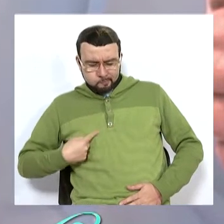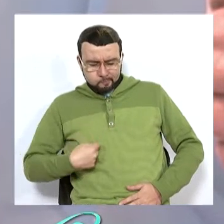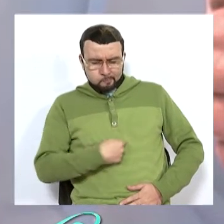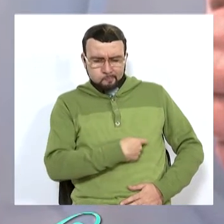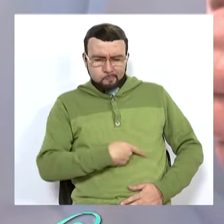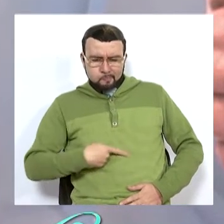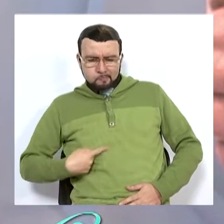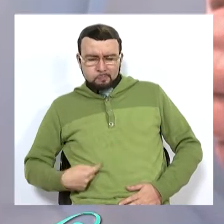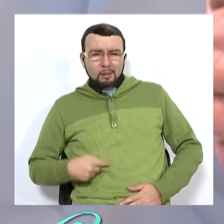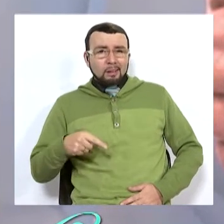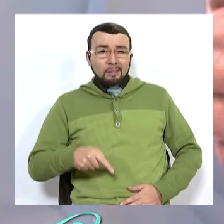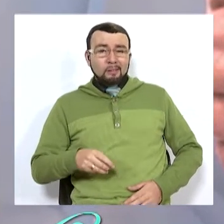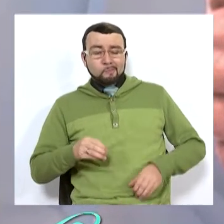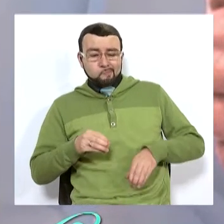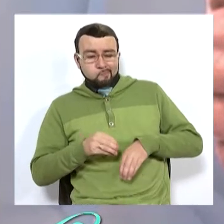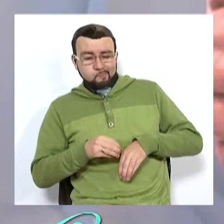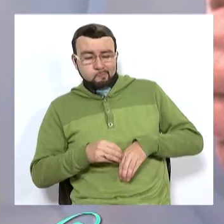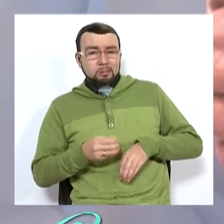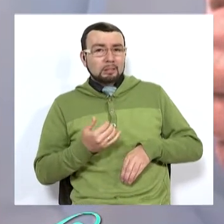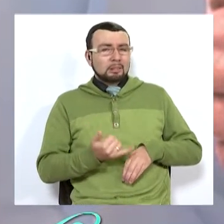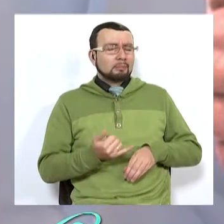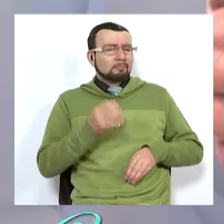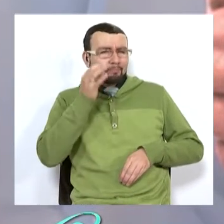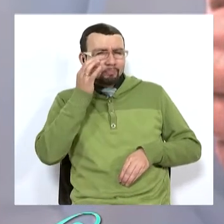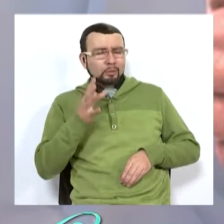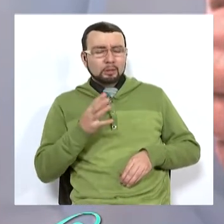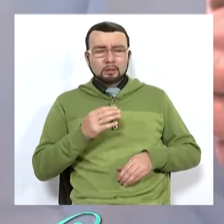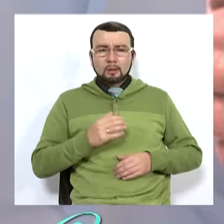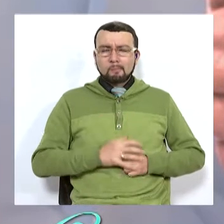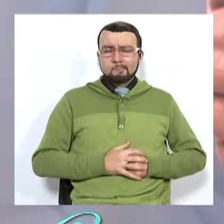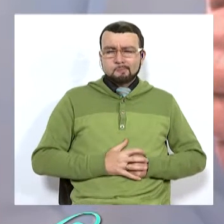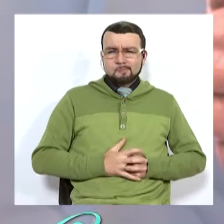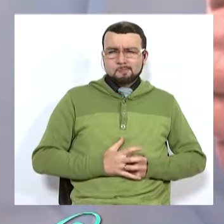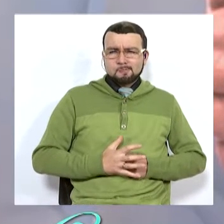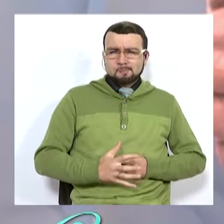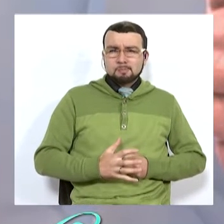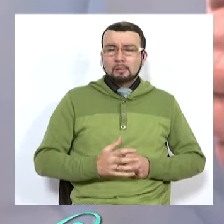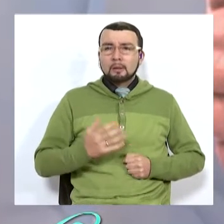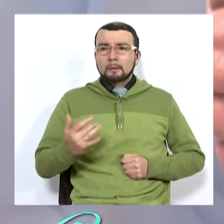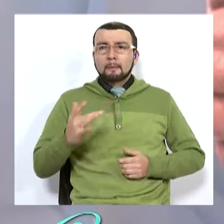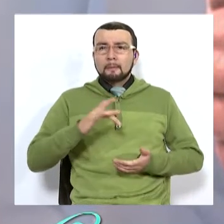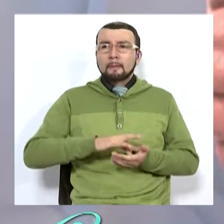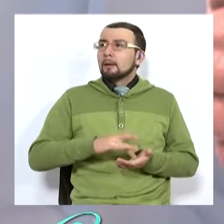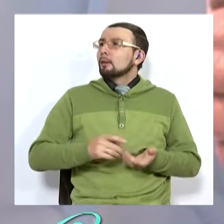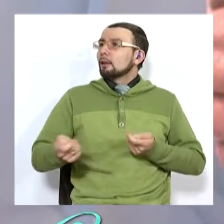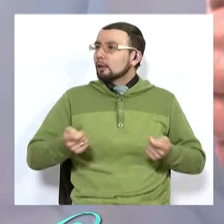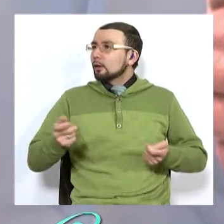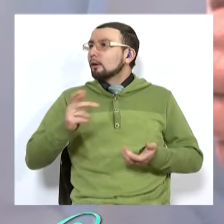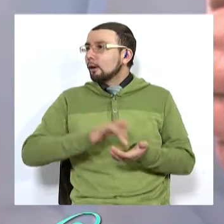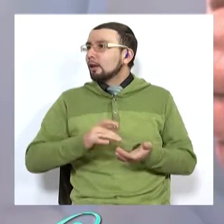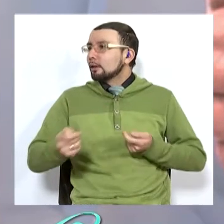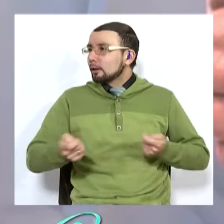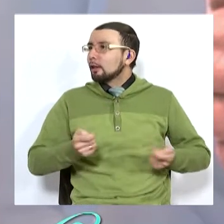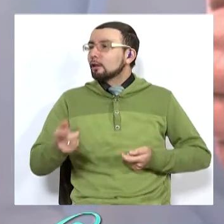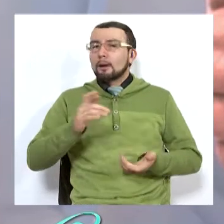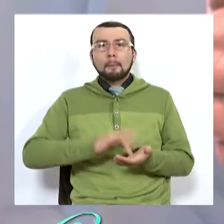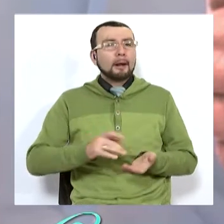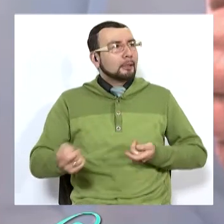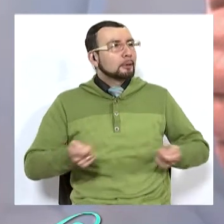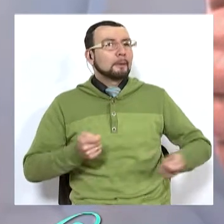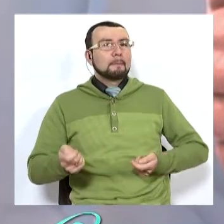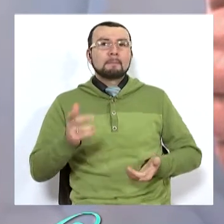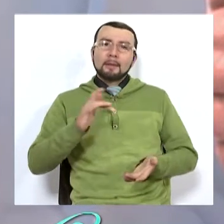patologías, divertículos, pólipos, procesos inflamatorios como la colitis y demás. Y por eso